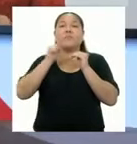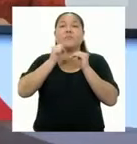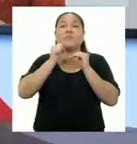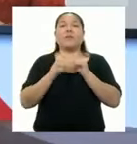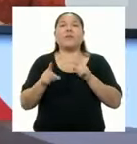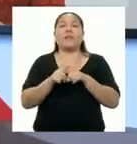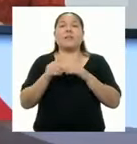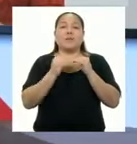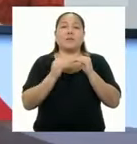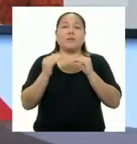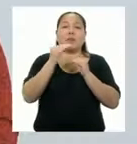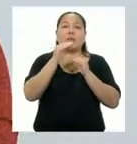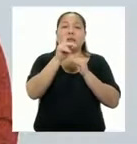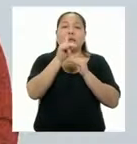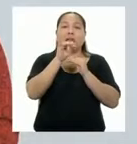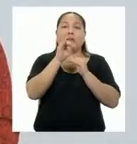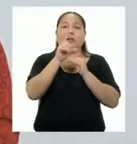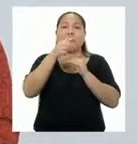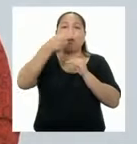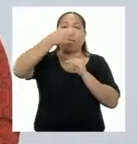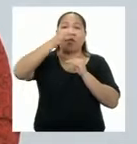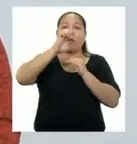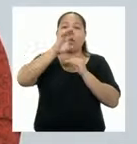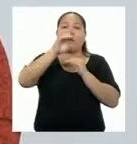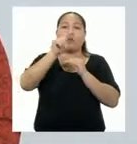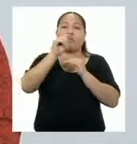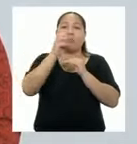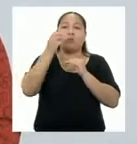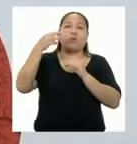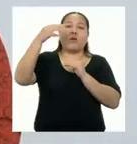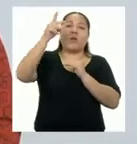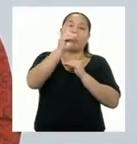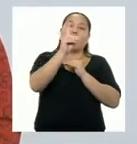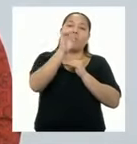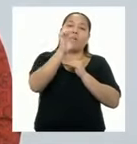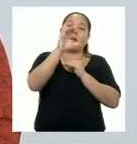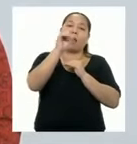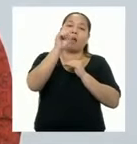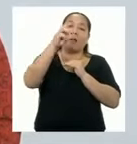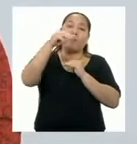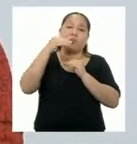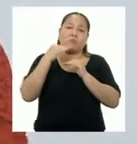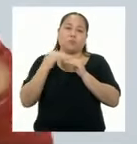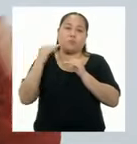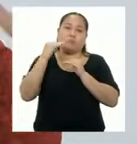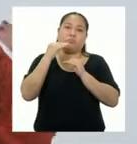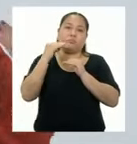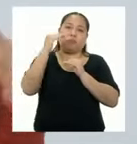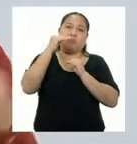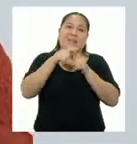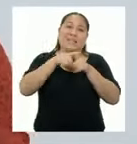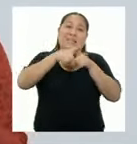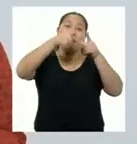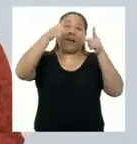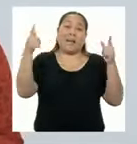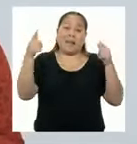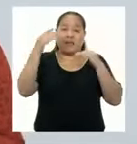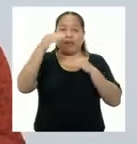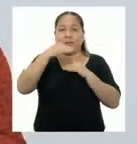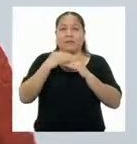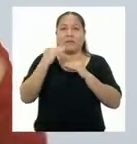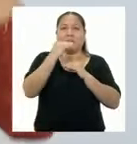tenemos kilómetros, hectómetros y decámetros, que son unidades más grandes, por